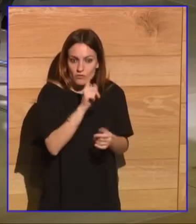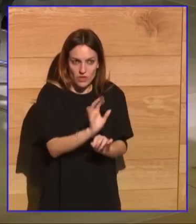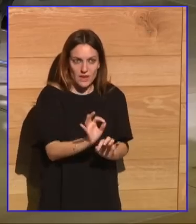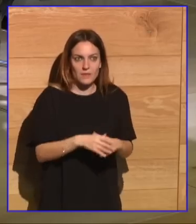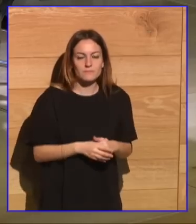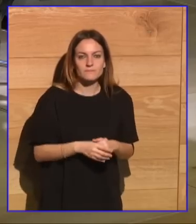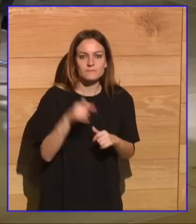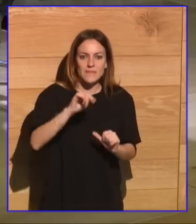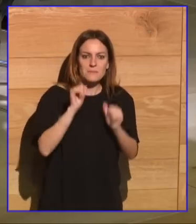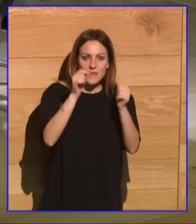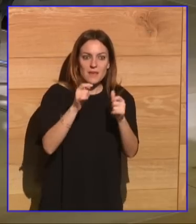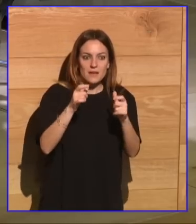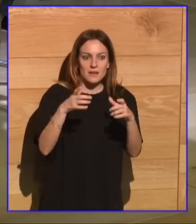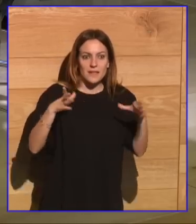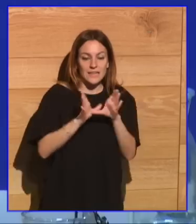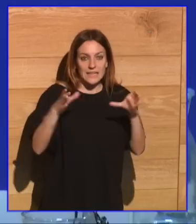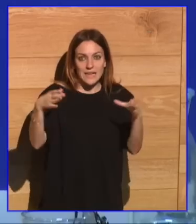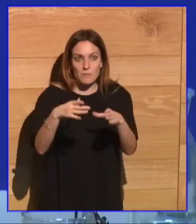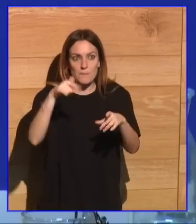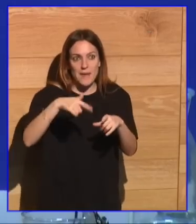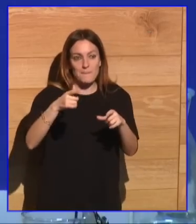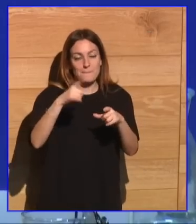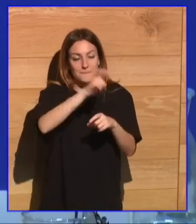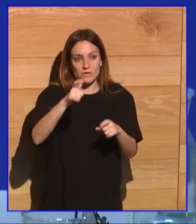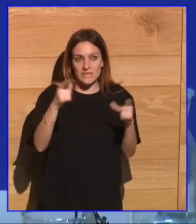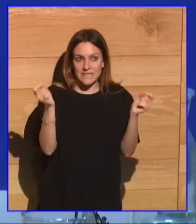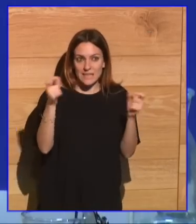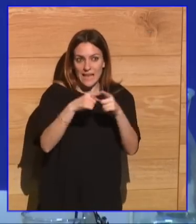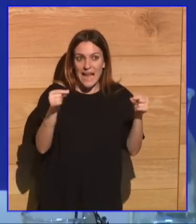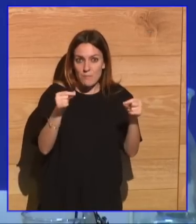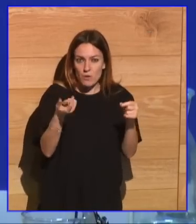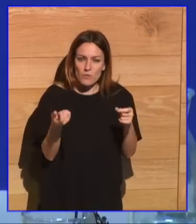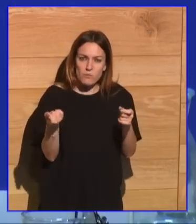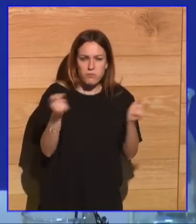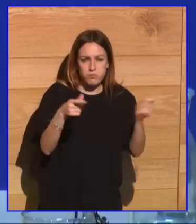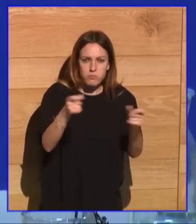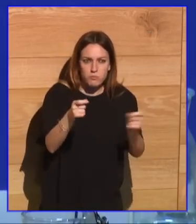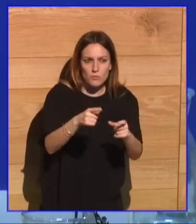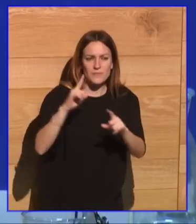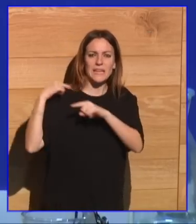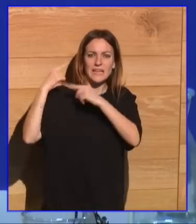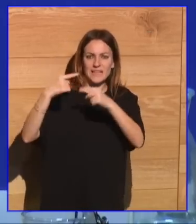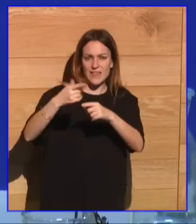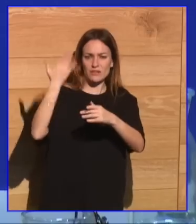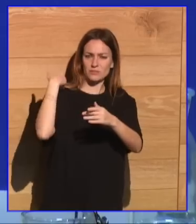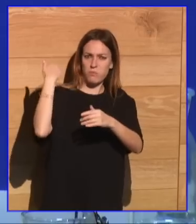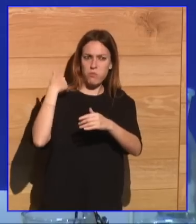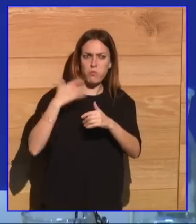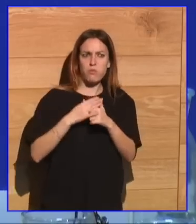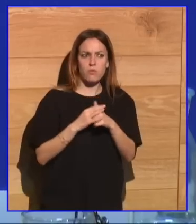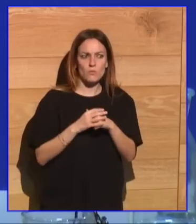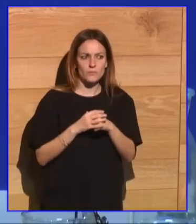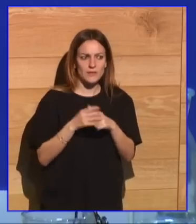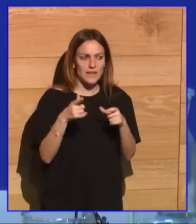crear campos de concentración para meter a japoneses que viven desde incluso varias generaciones, hace varias generaciones, No, en a